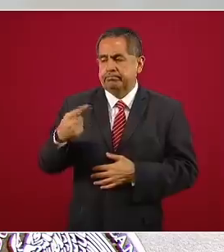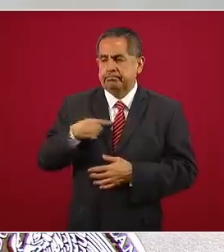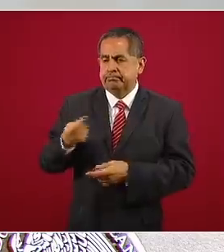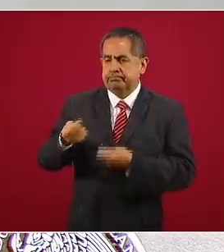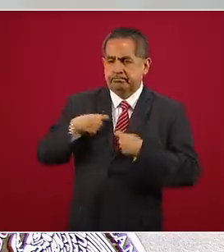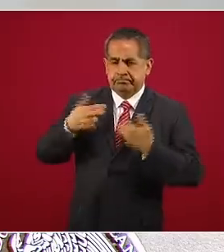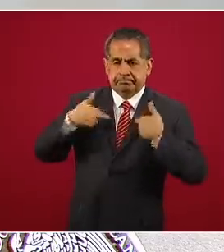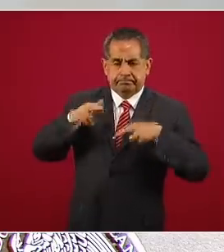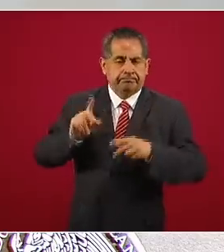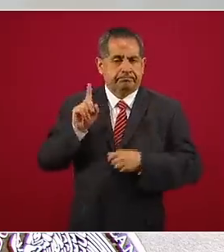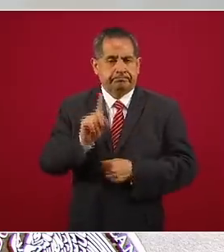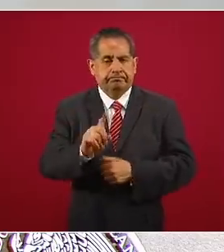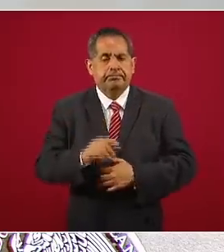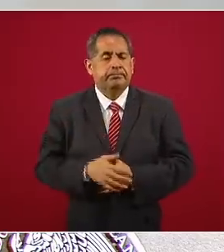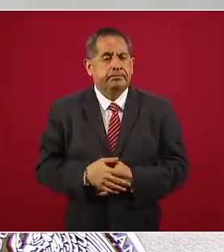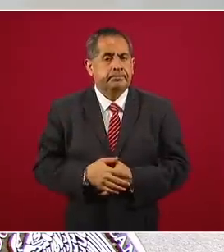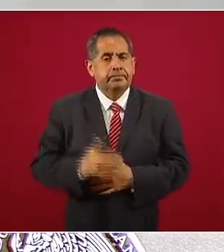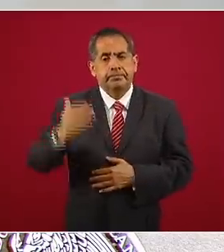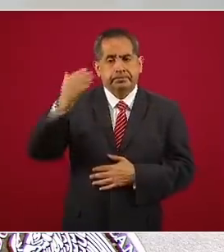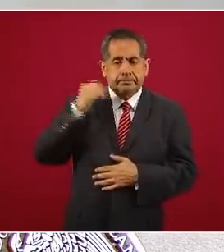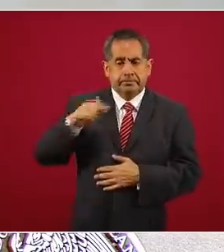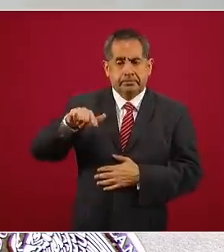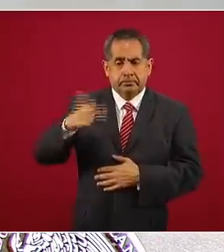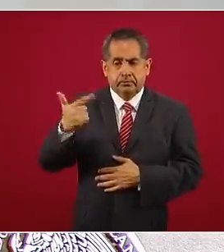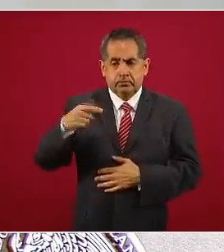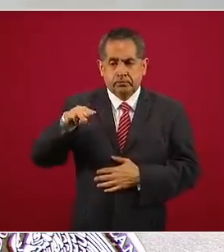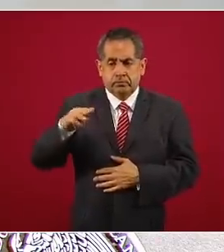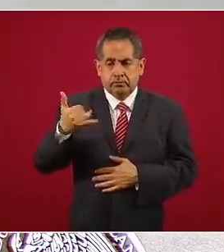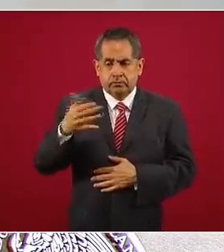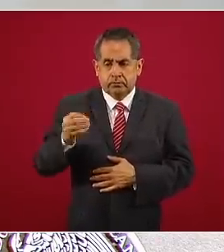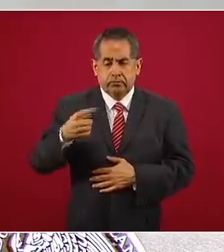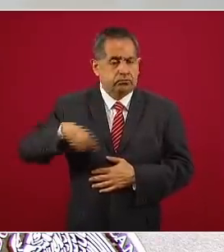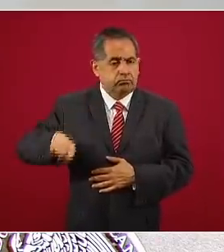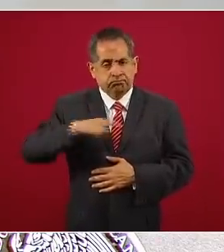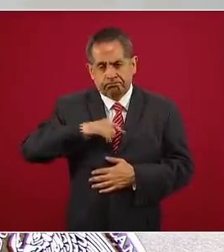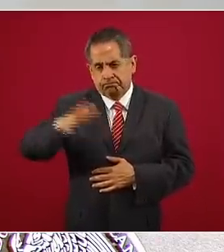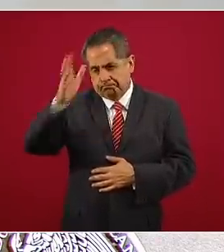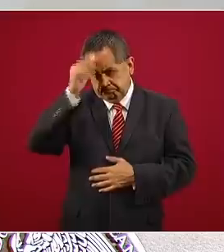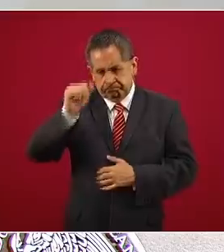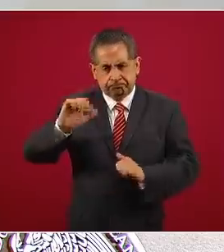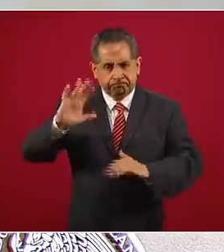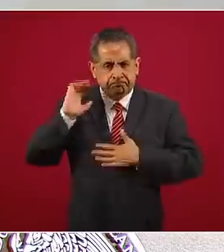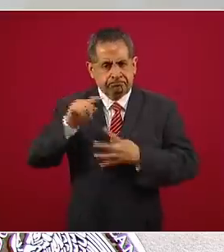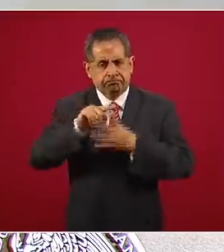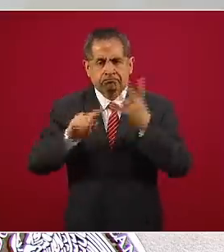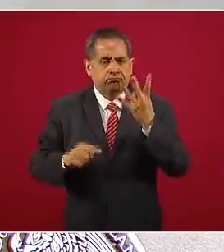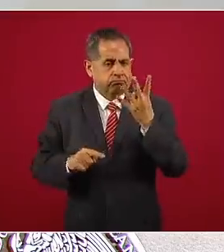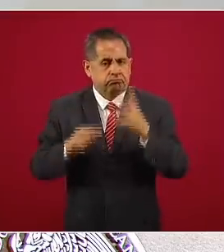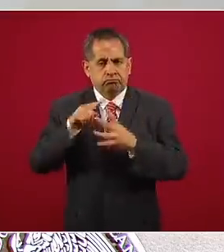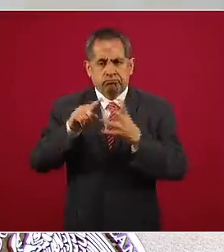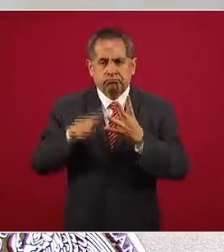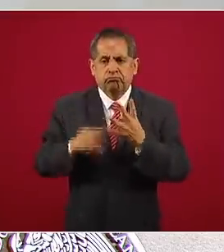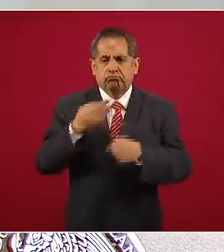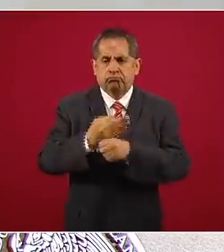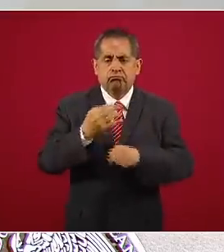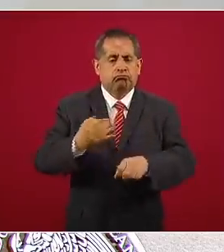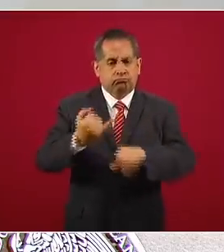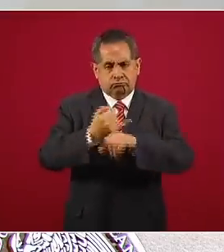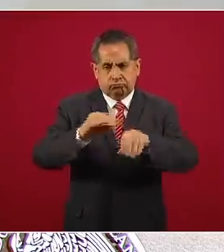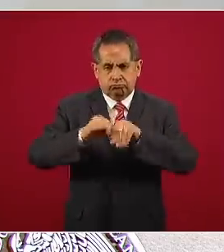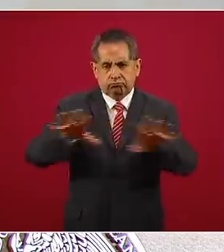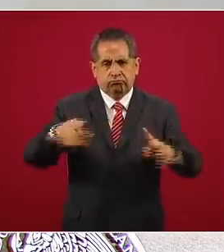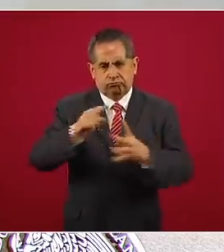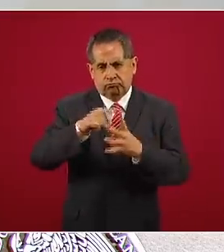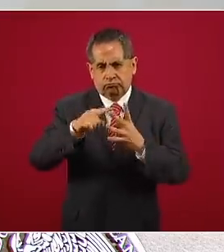pasado 12 de mayo hicimos cuatro compromisos y este es el informe sobre estas cuatro acciones